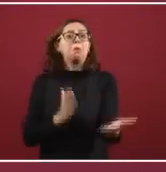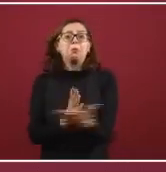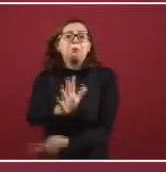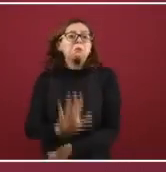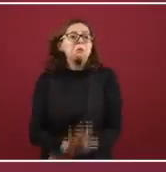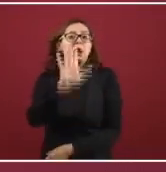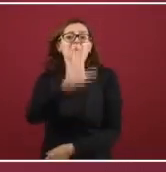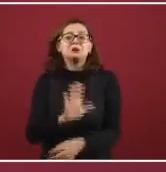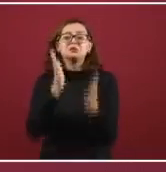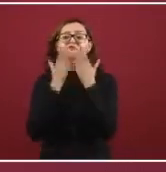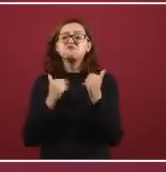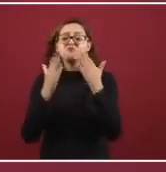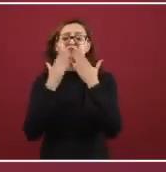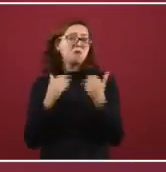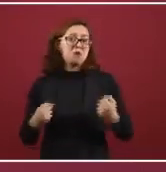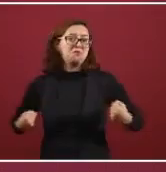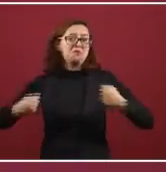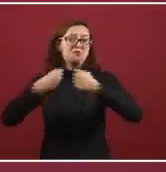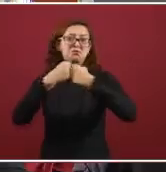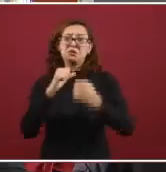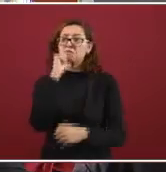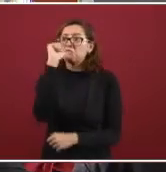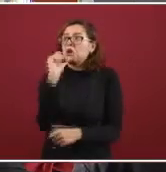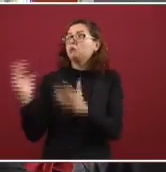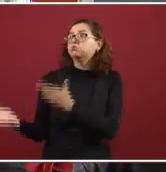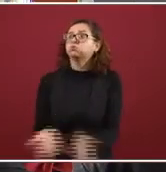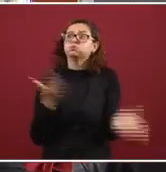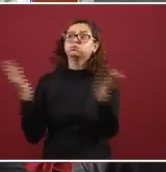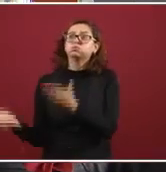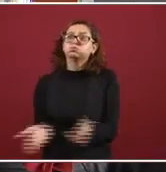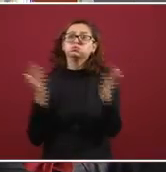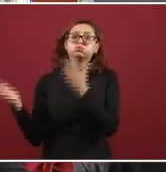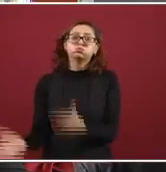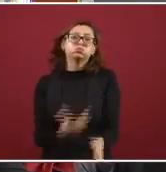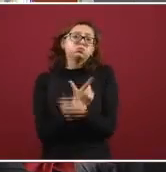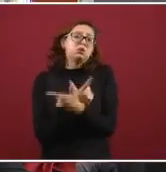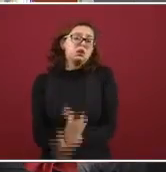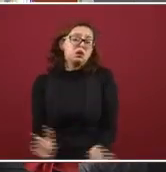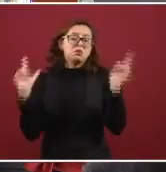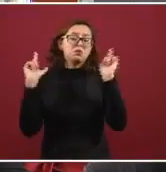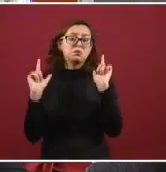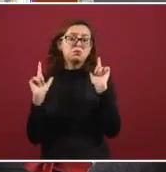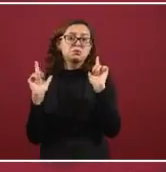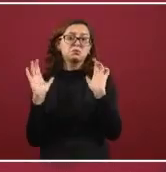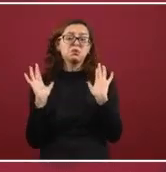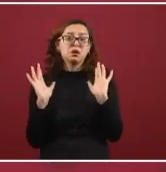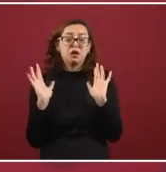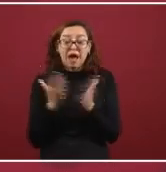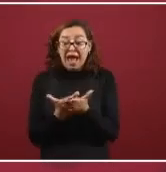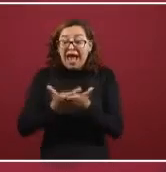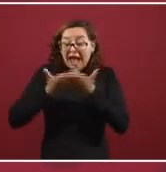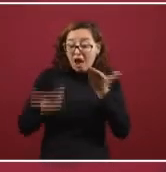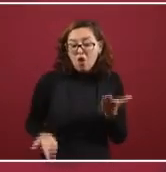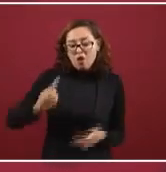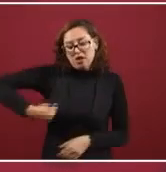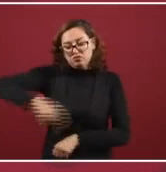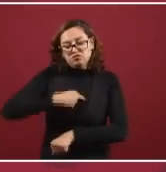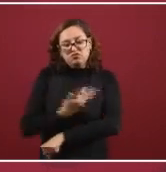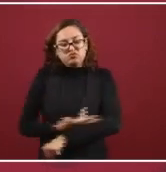de México no había realmente una frontera. Lo estamos organizando ahora y es una obligación constitucional del Estado